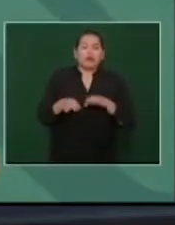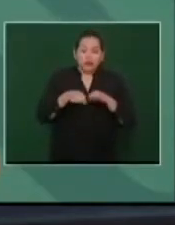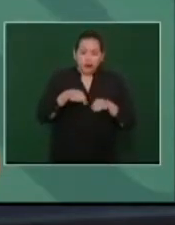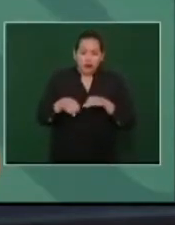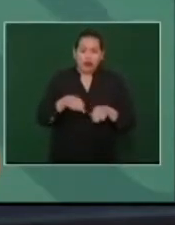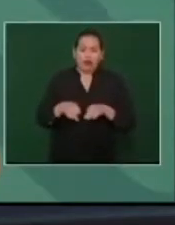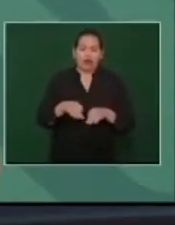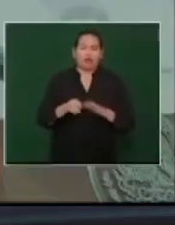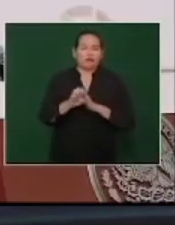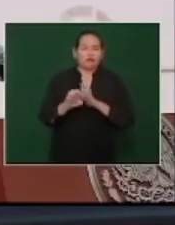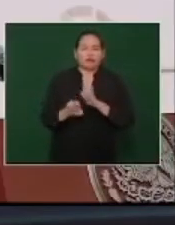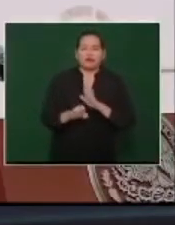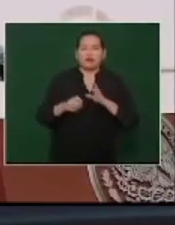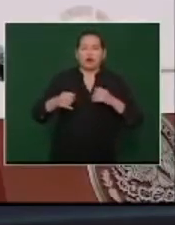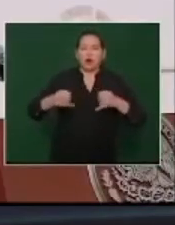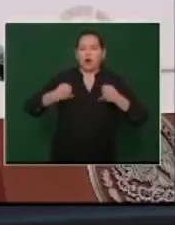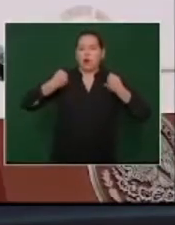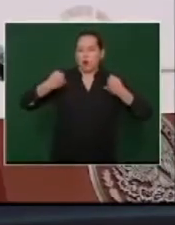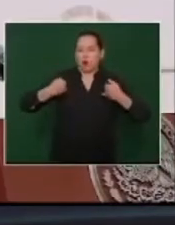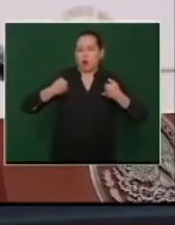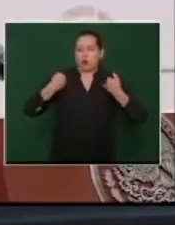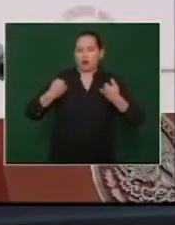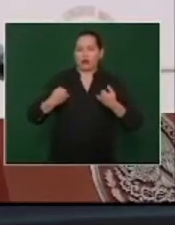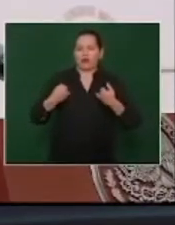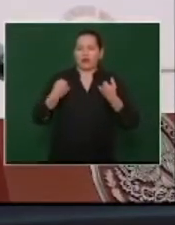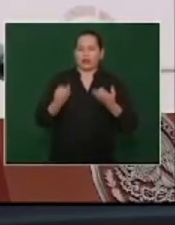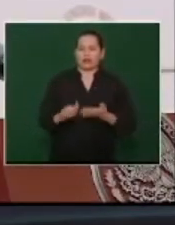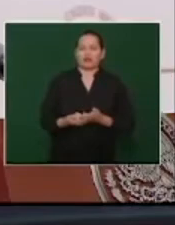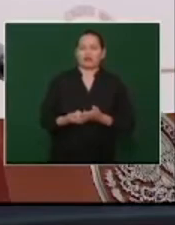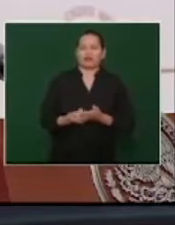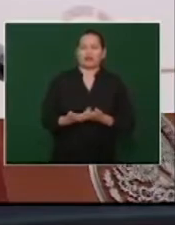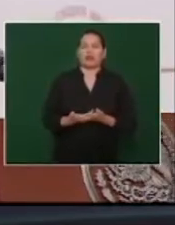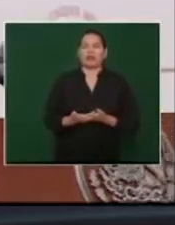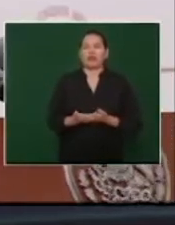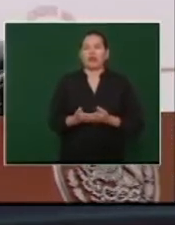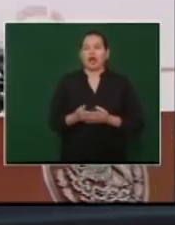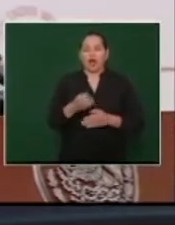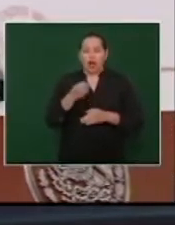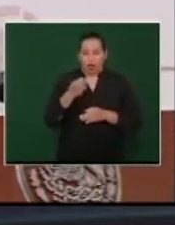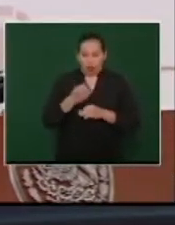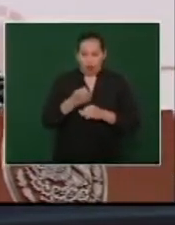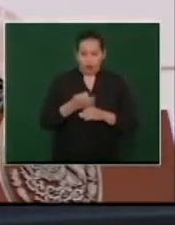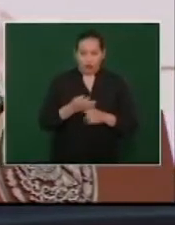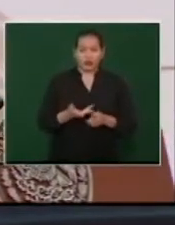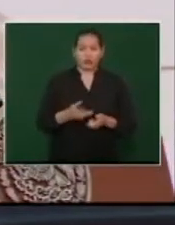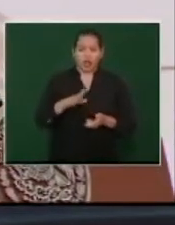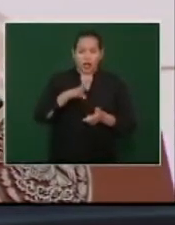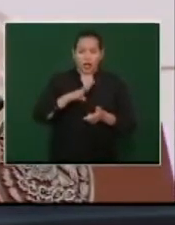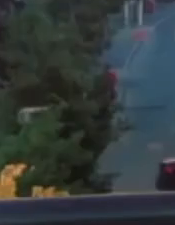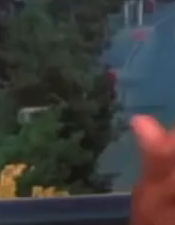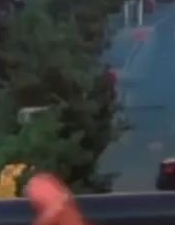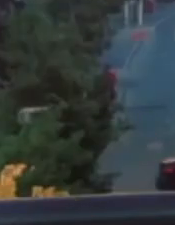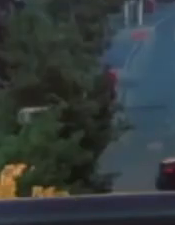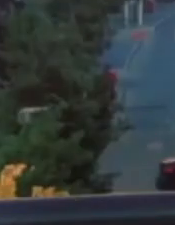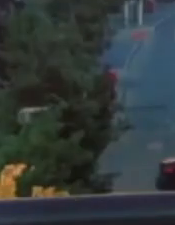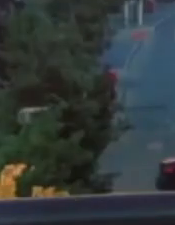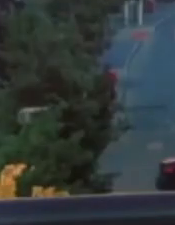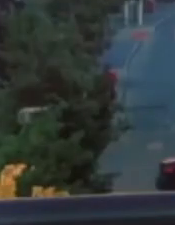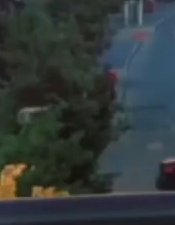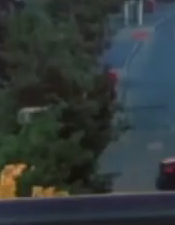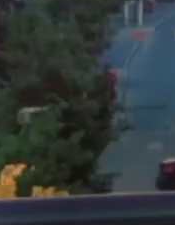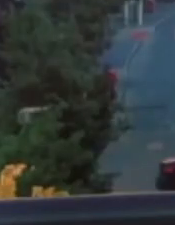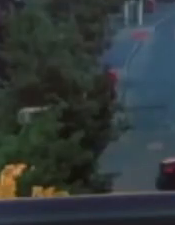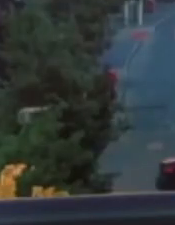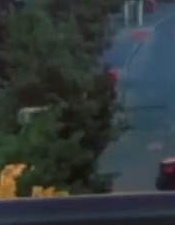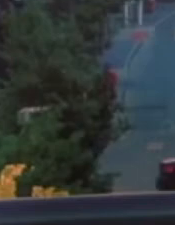que pasó en Tlahuelipan, donde varios fallecieron. Recuerda usted que es un acto muy riesgoso